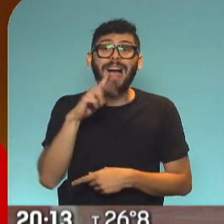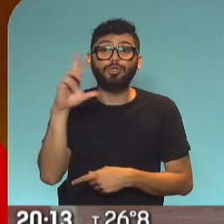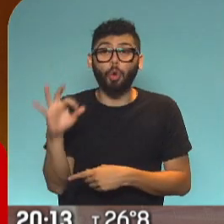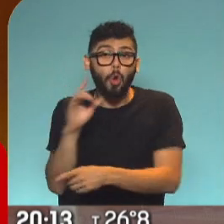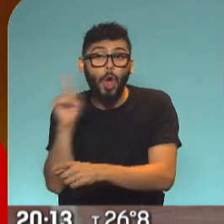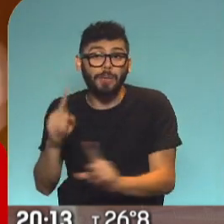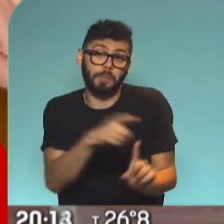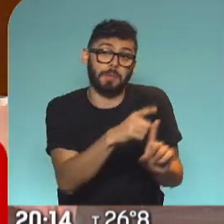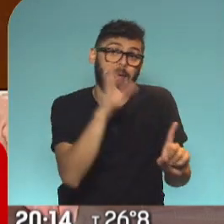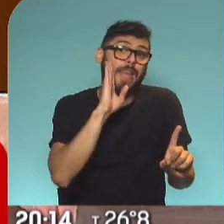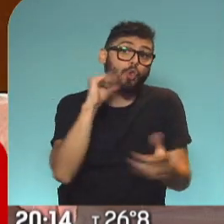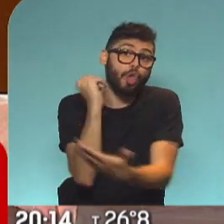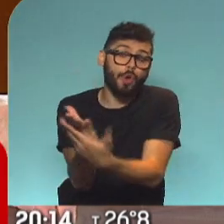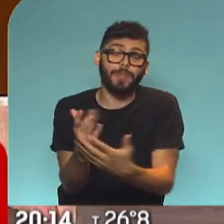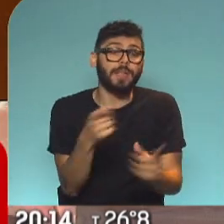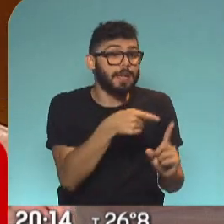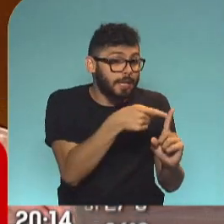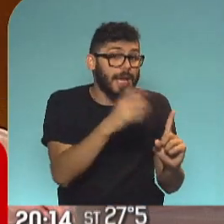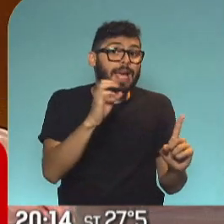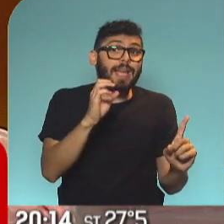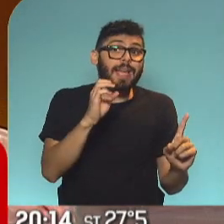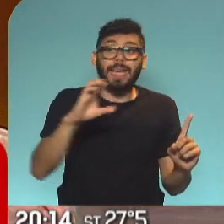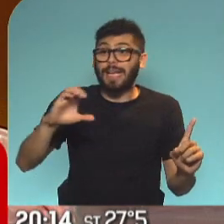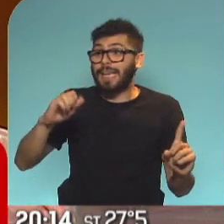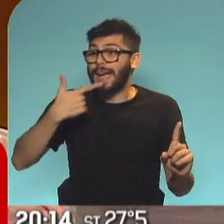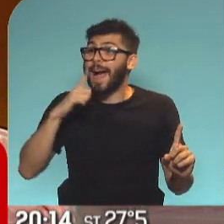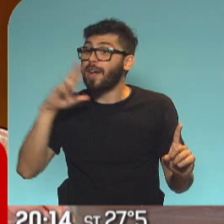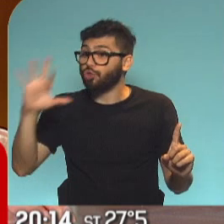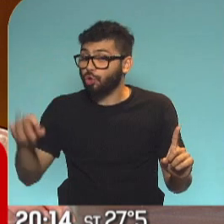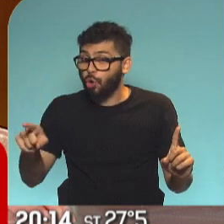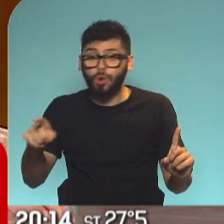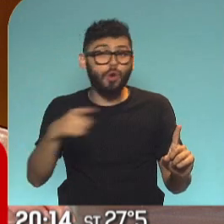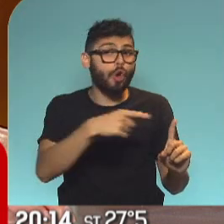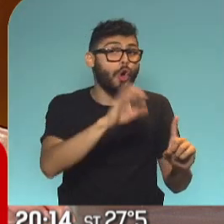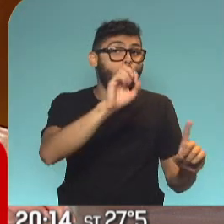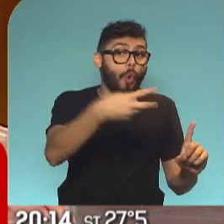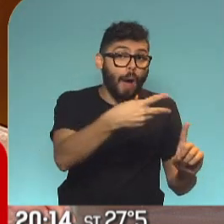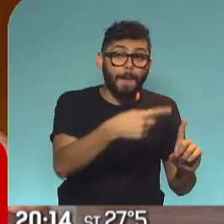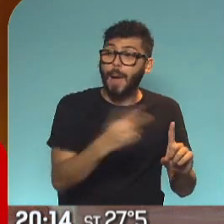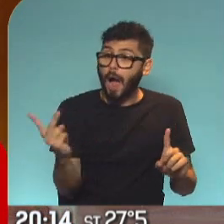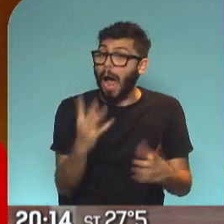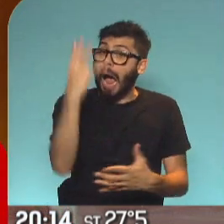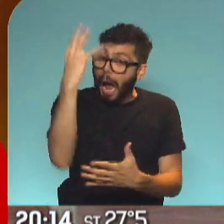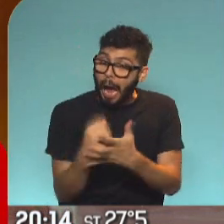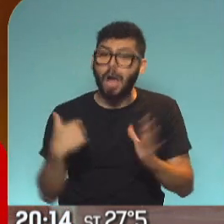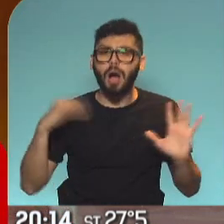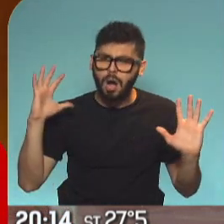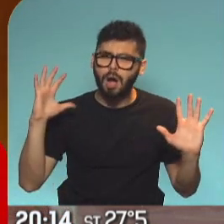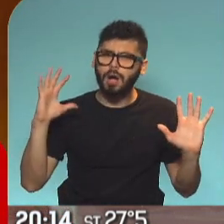Unidos, y Obama acepten lo que yo voy a proponer de puño y letra. Y lo manda a